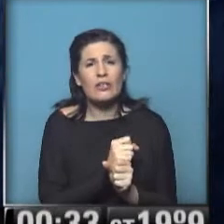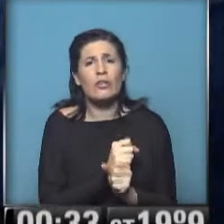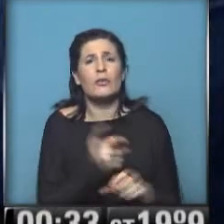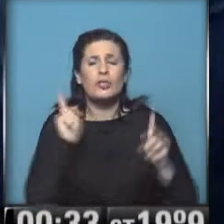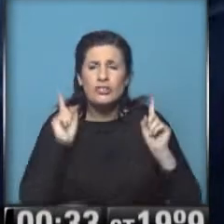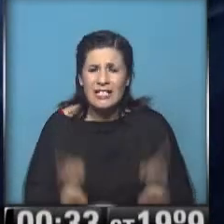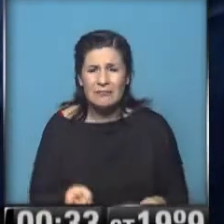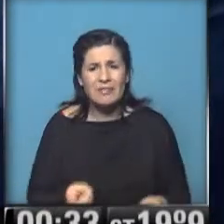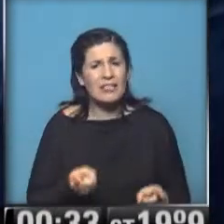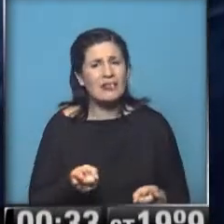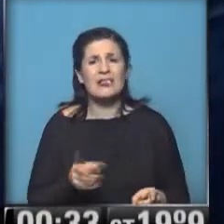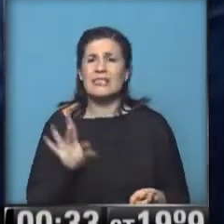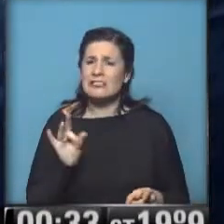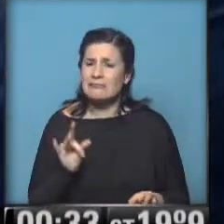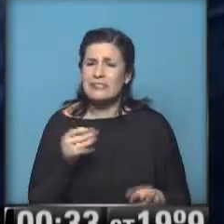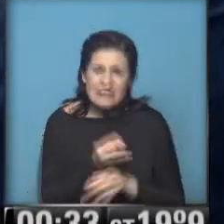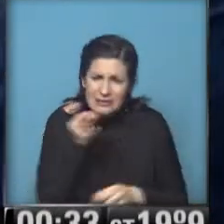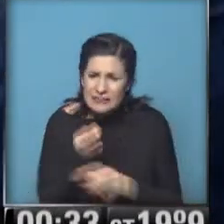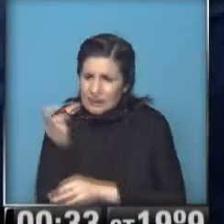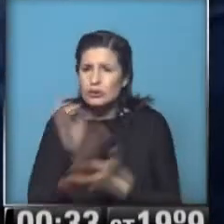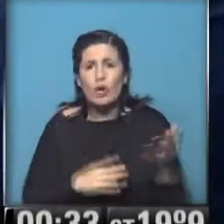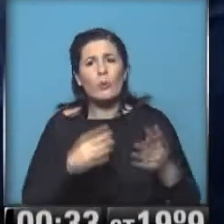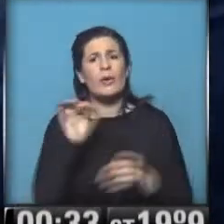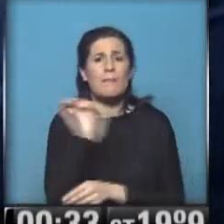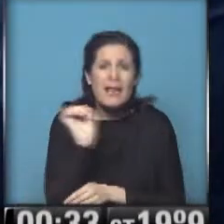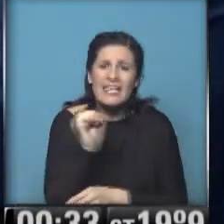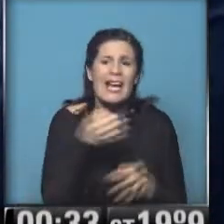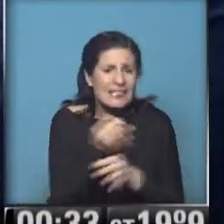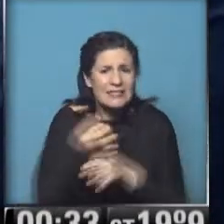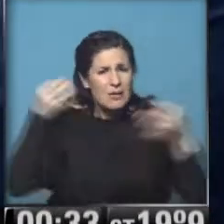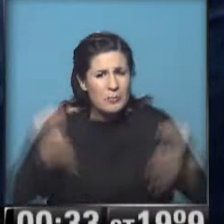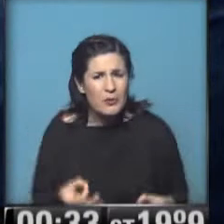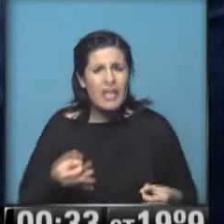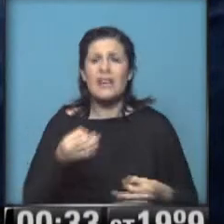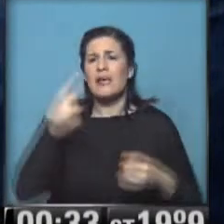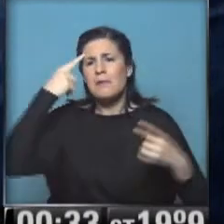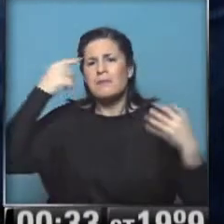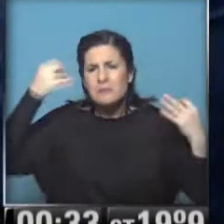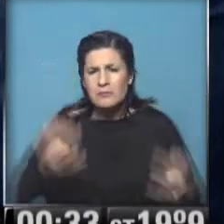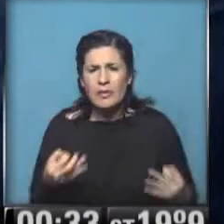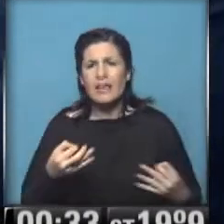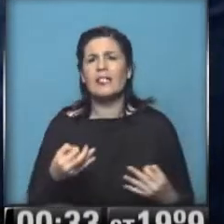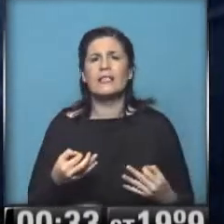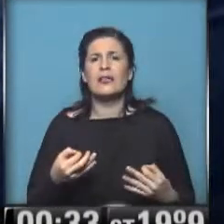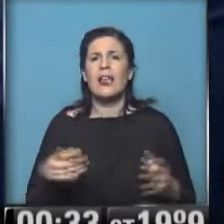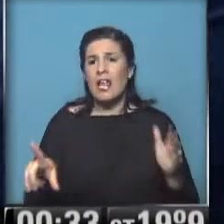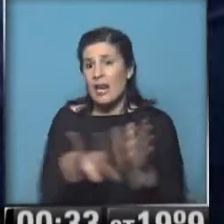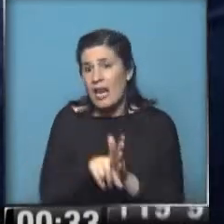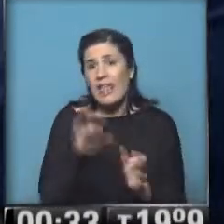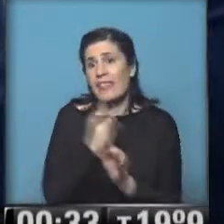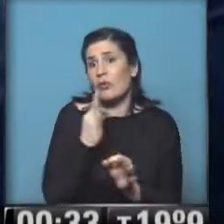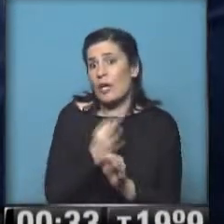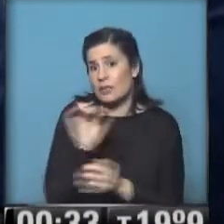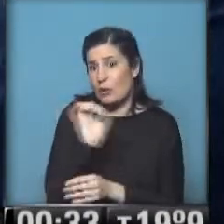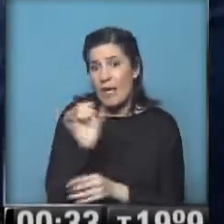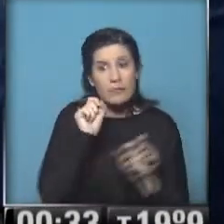adelante un camino, mucha conciencia de lo que tiene que ver con la educación vial. Han forzado con su trabajo la ley de